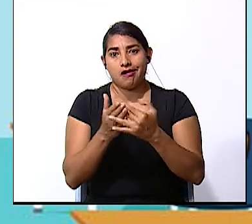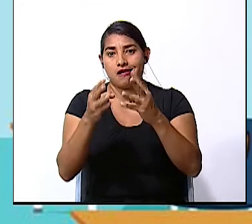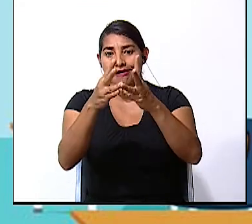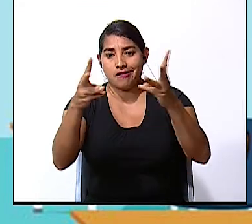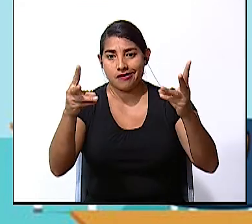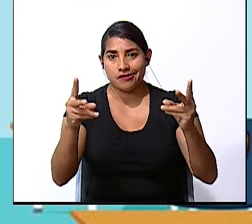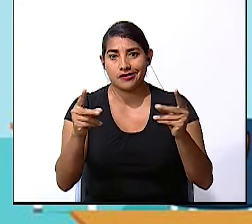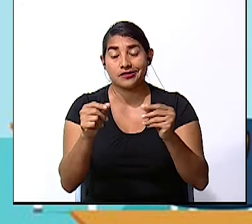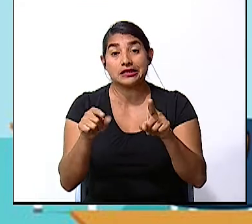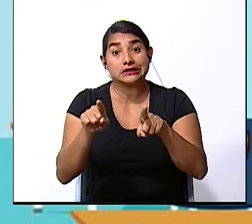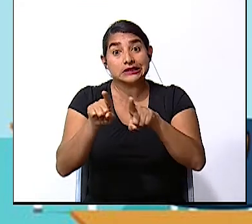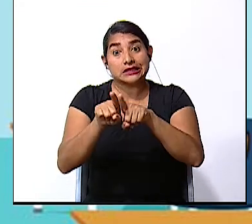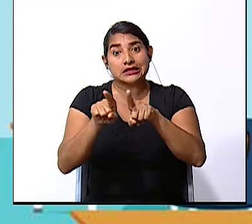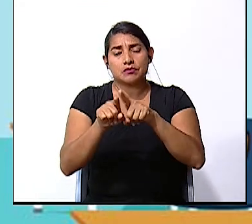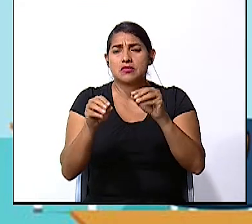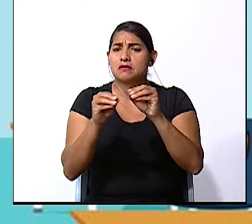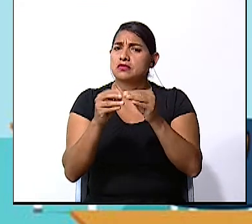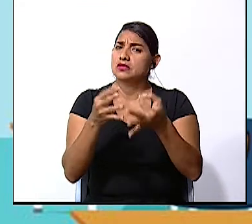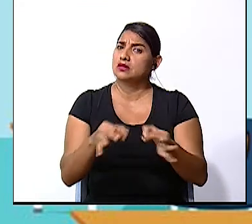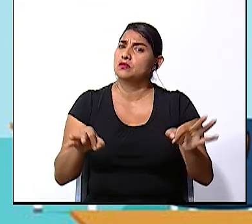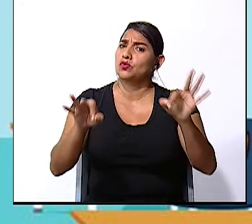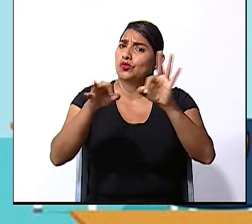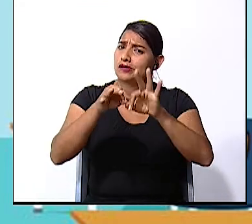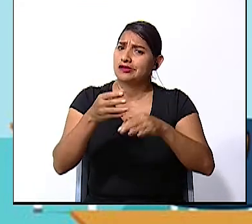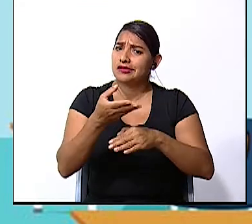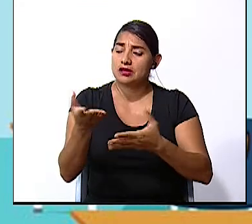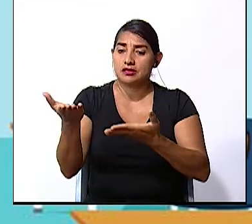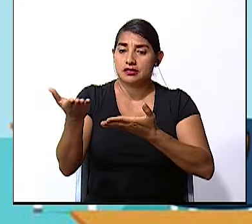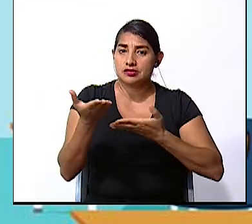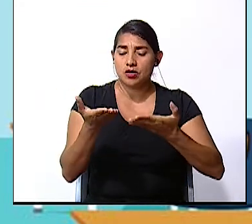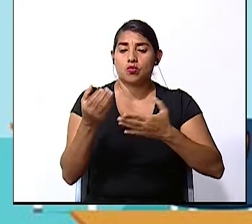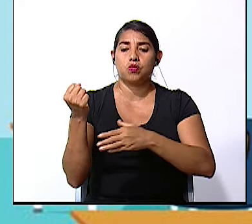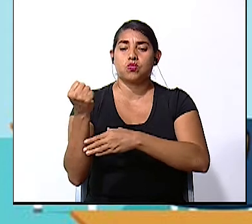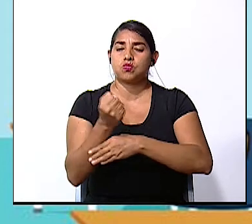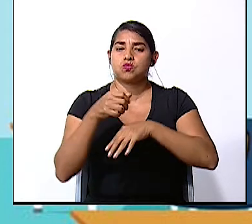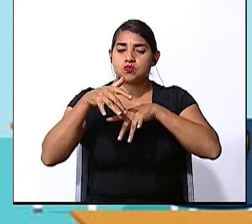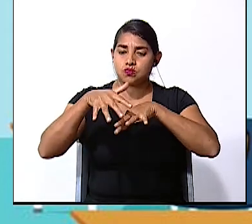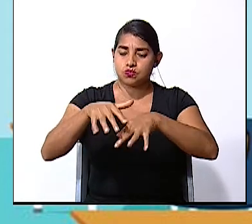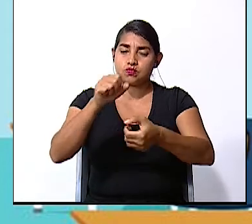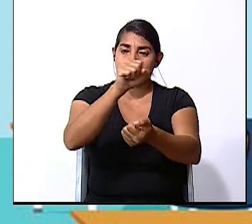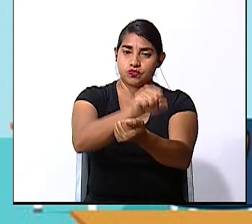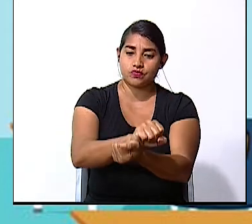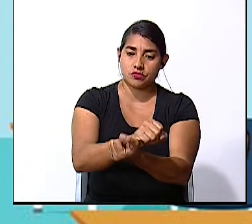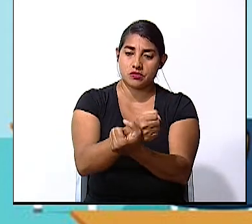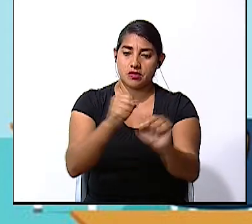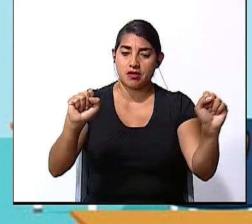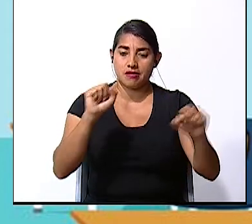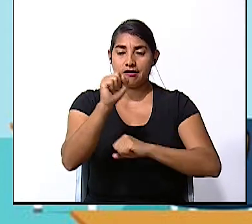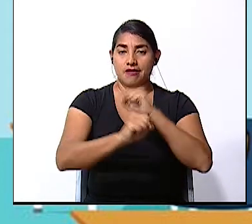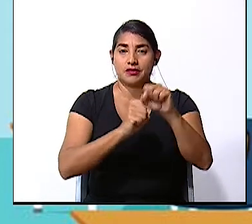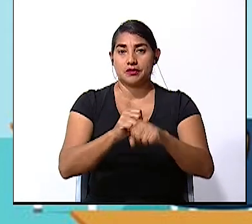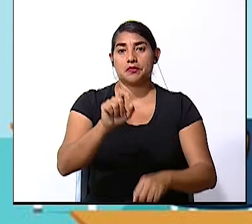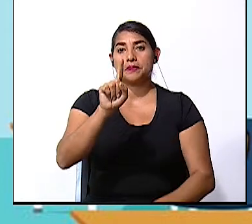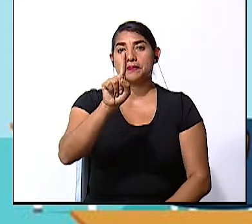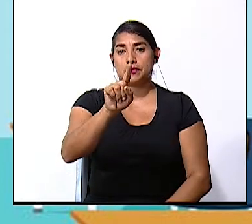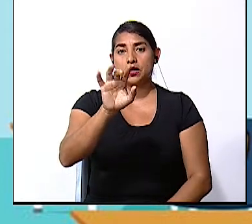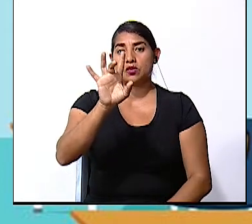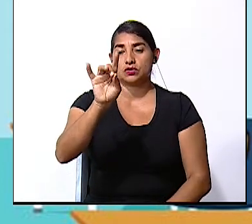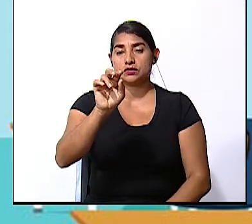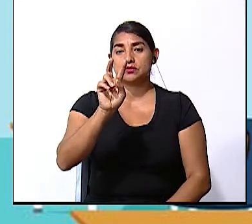tierra, y también muy importante fue que se dio la abolición de la esclavitud en